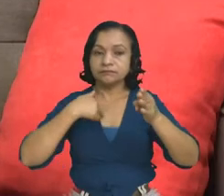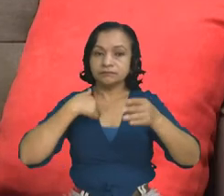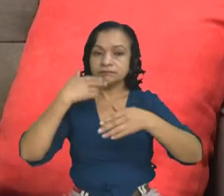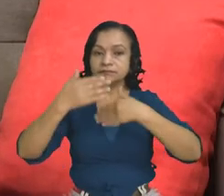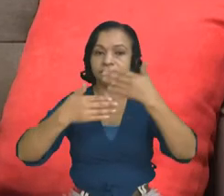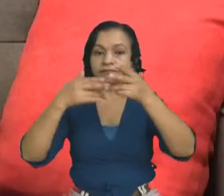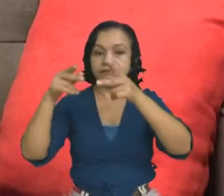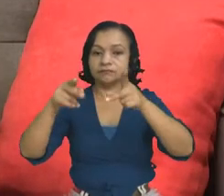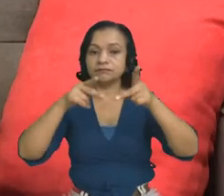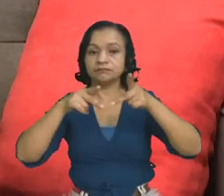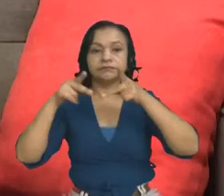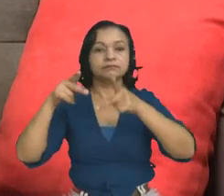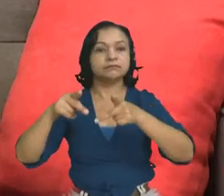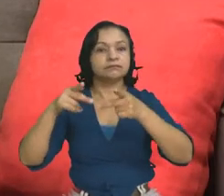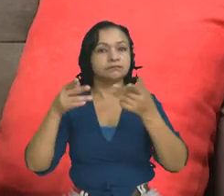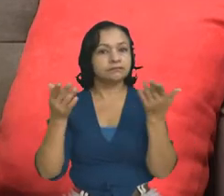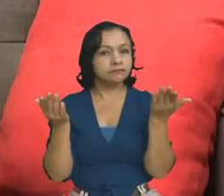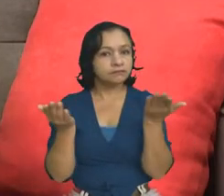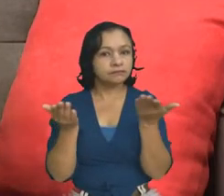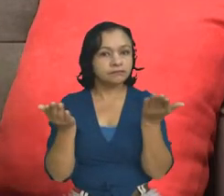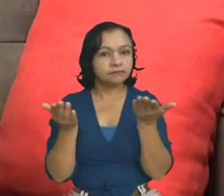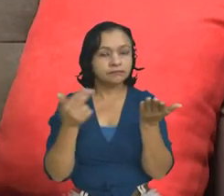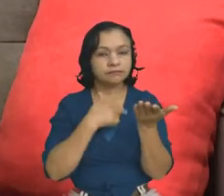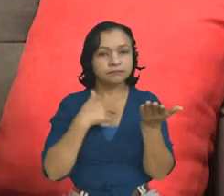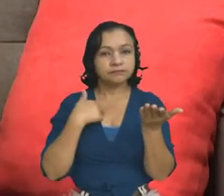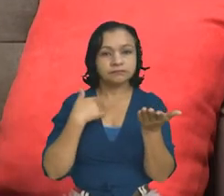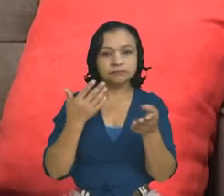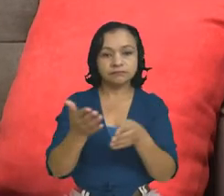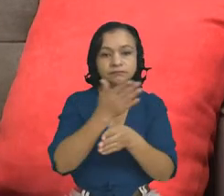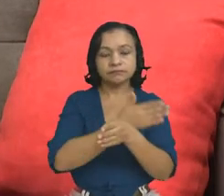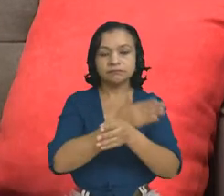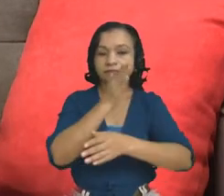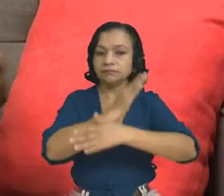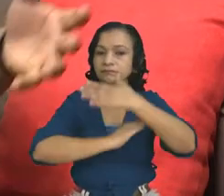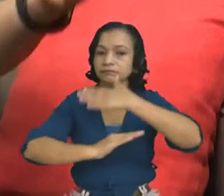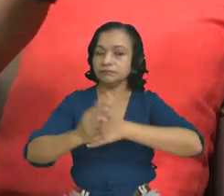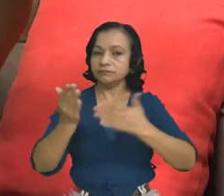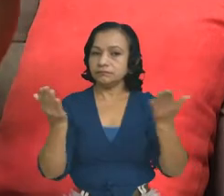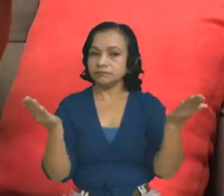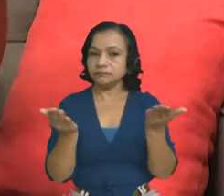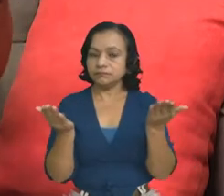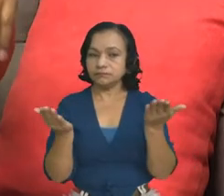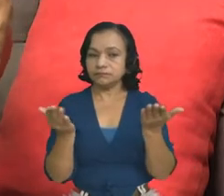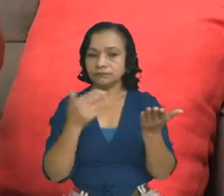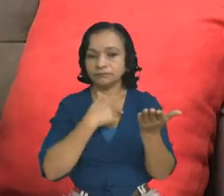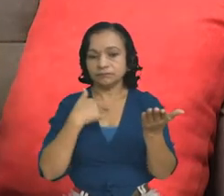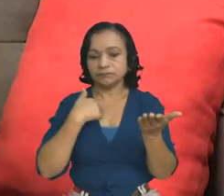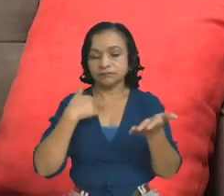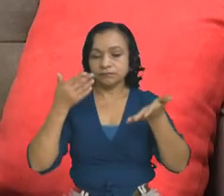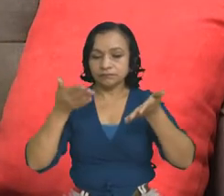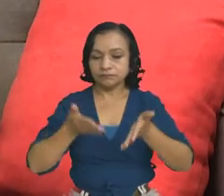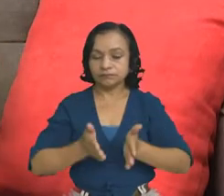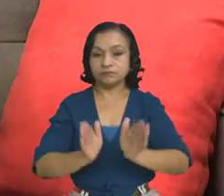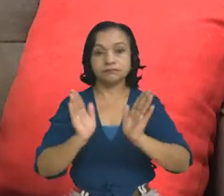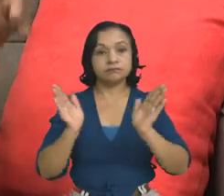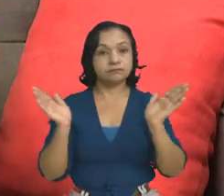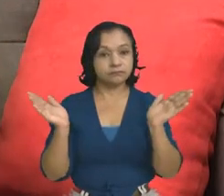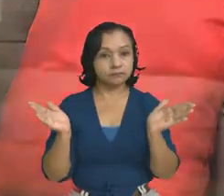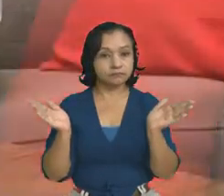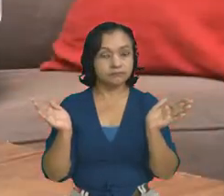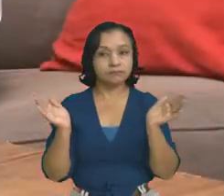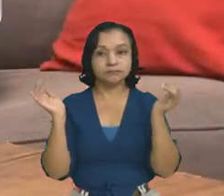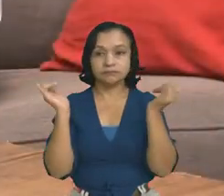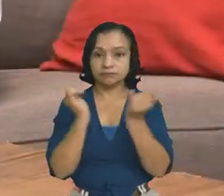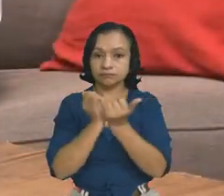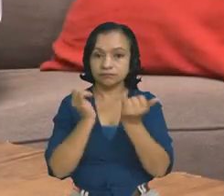las personas que no adquirieron una discapacidad a lo largo de su vida, sino que nacieron con algún tipo de condición. ¿También